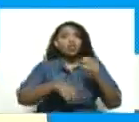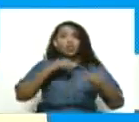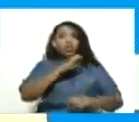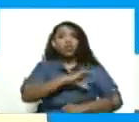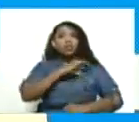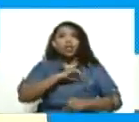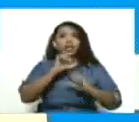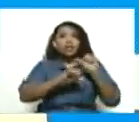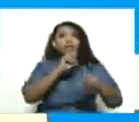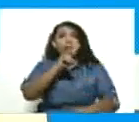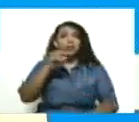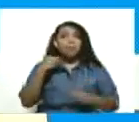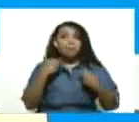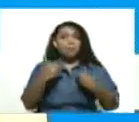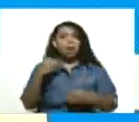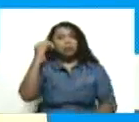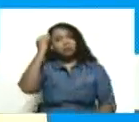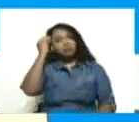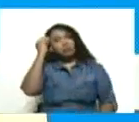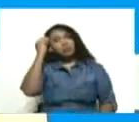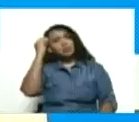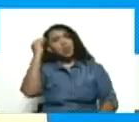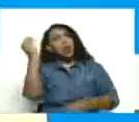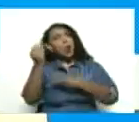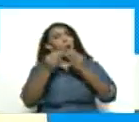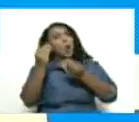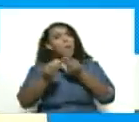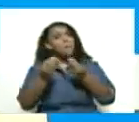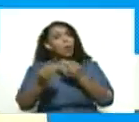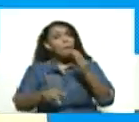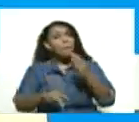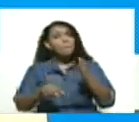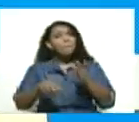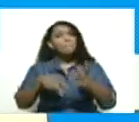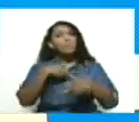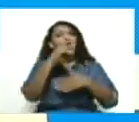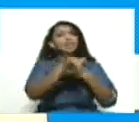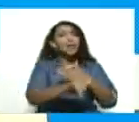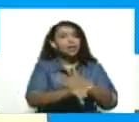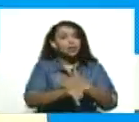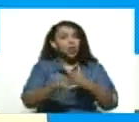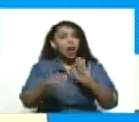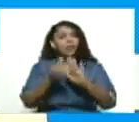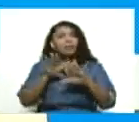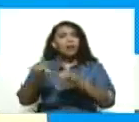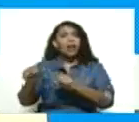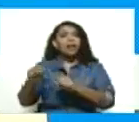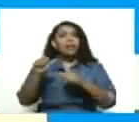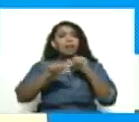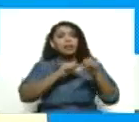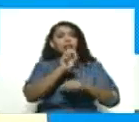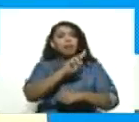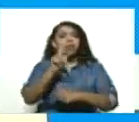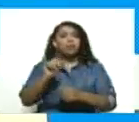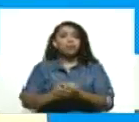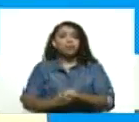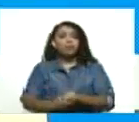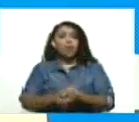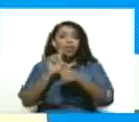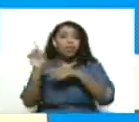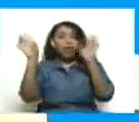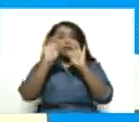siglo XX para pensar que sería un proyecto anti imperialista Y qué sería el socialismo del Siglo 21 y eso el gobernante Chávez siempre